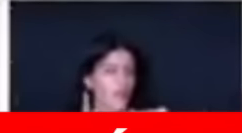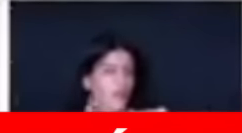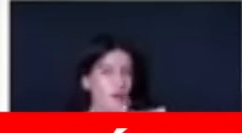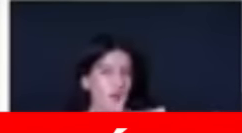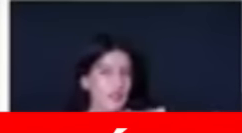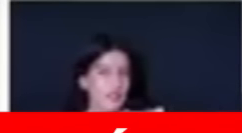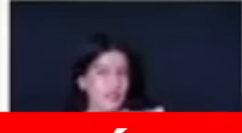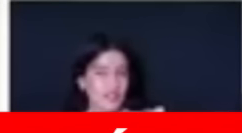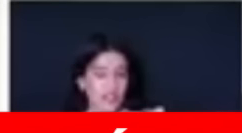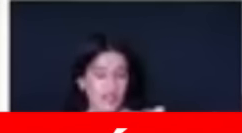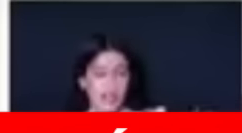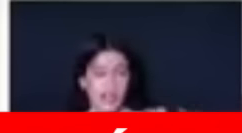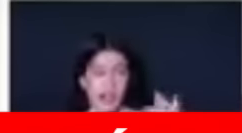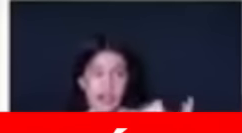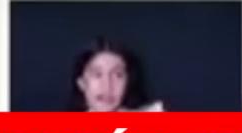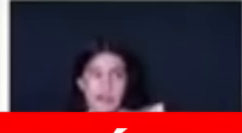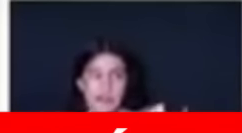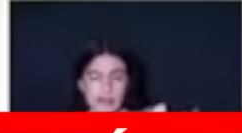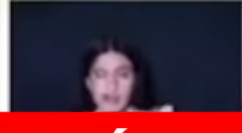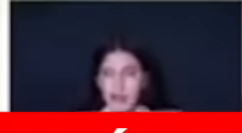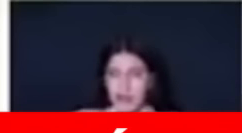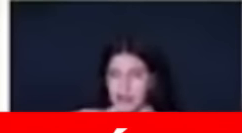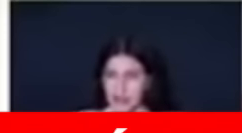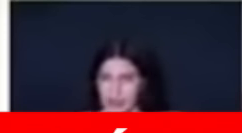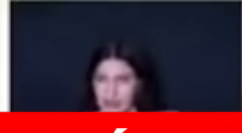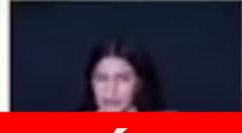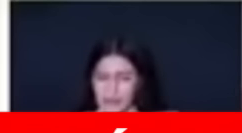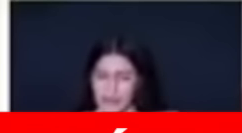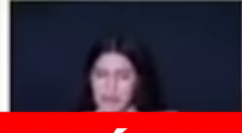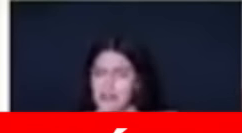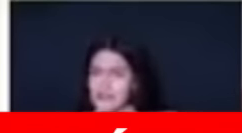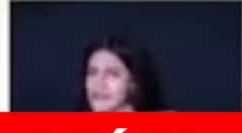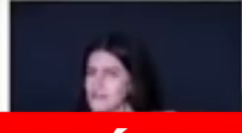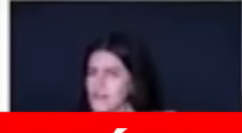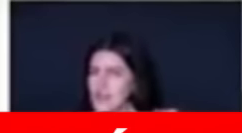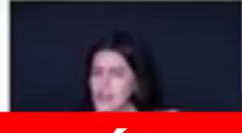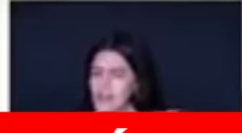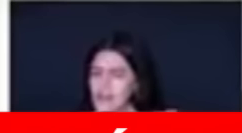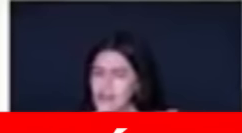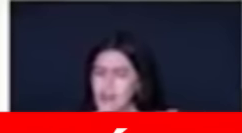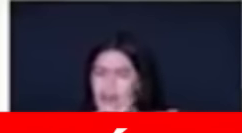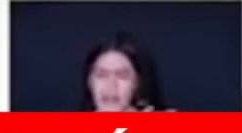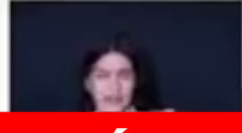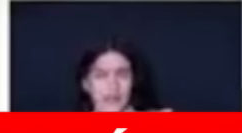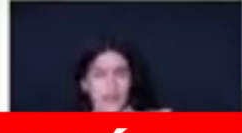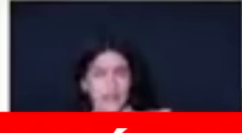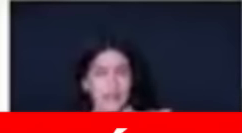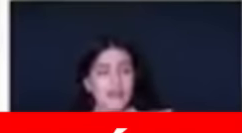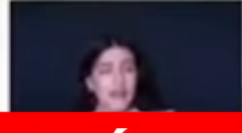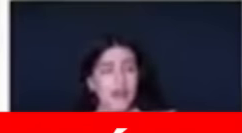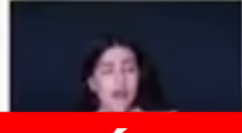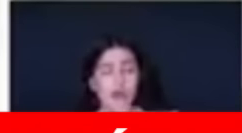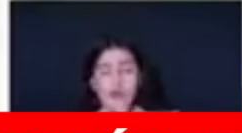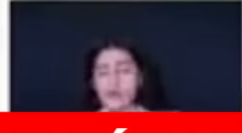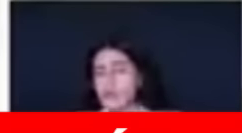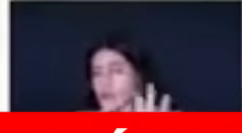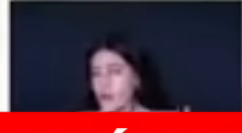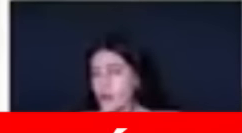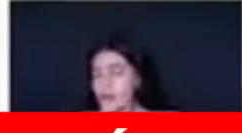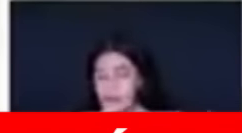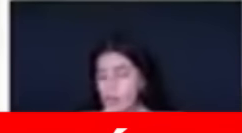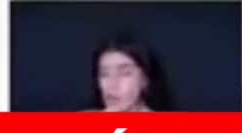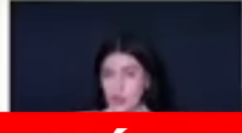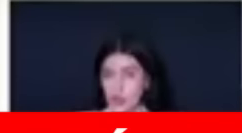usar como escudo. Esa, la que Morena y la 4T pretenden usar como escudo.